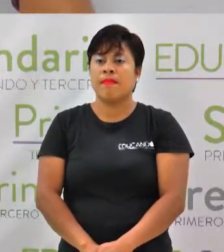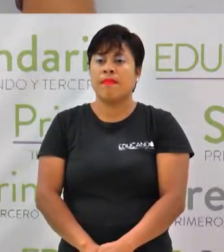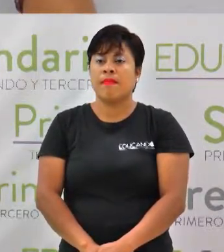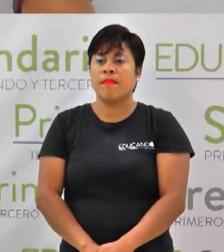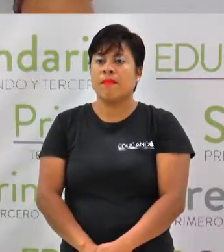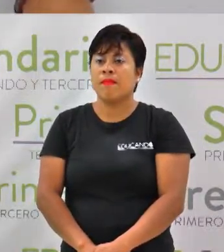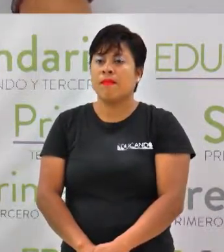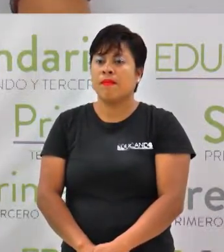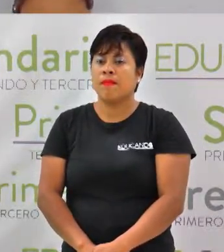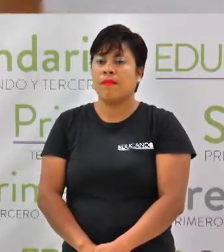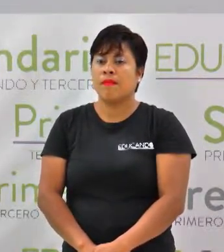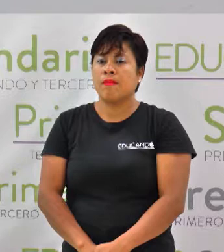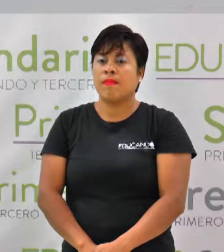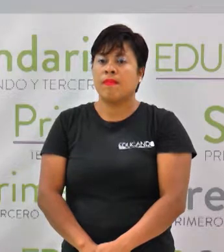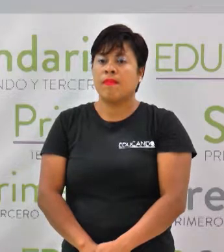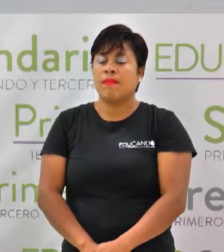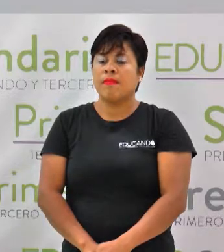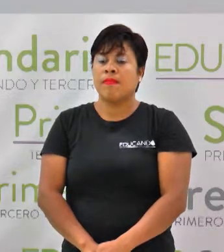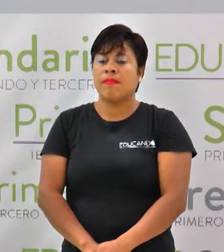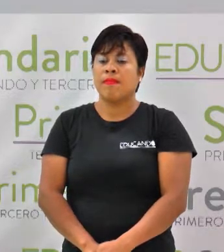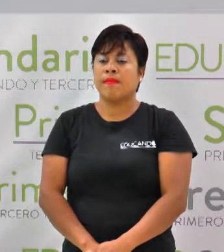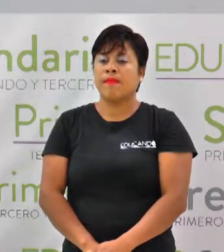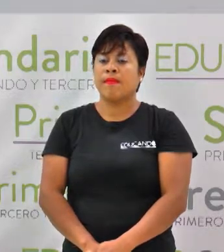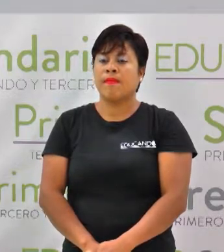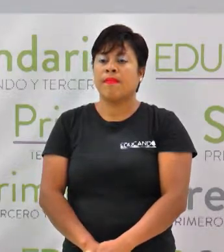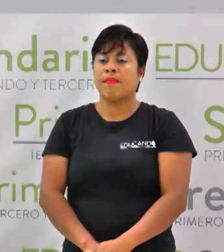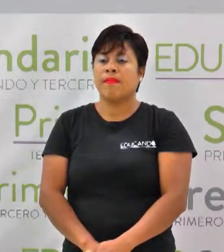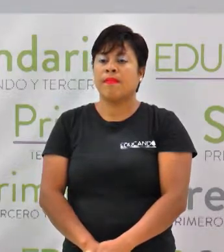Lo que sé de las casas. Bien.